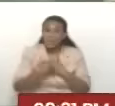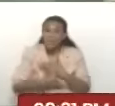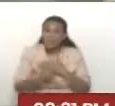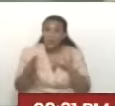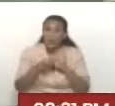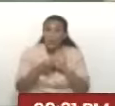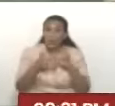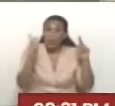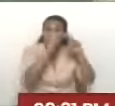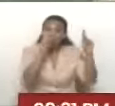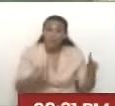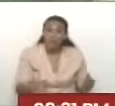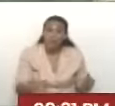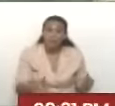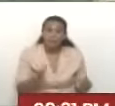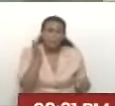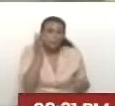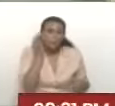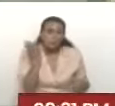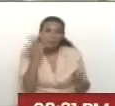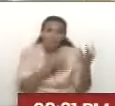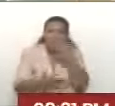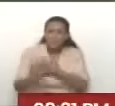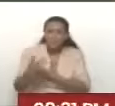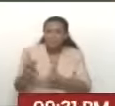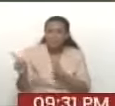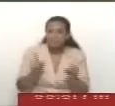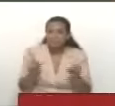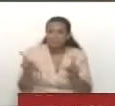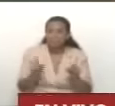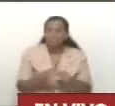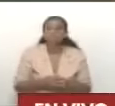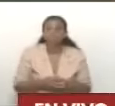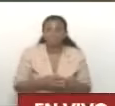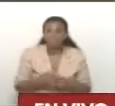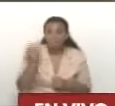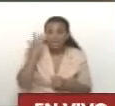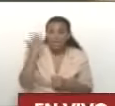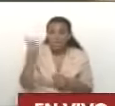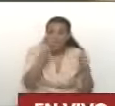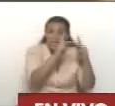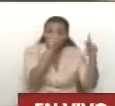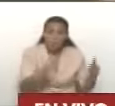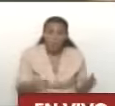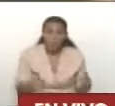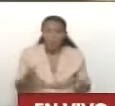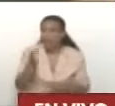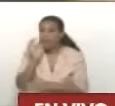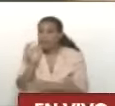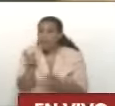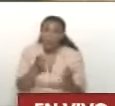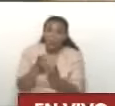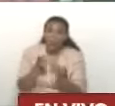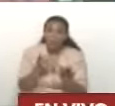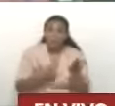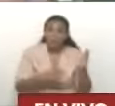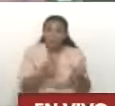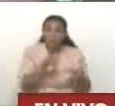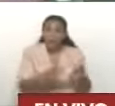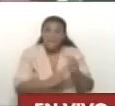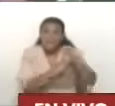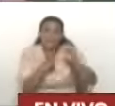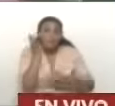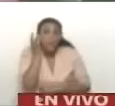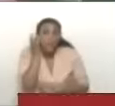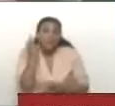combinan con los kioscos Venezuela Mujer también. Sí, presidente, la idea es que estos kioscos y el Café Móvil sean llevados por mujeres emprendedoras.